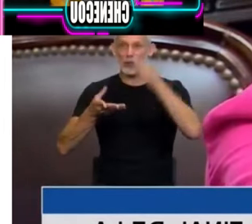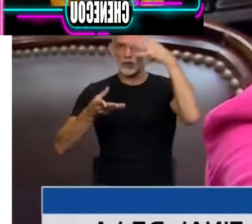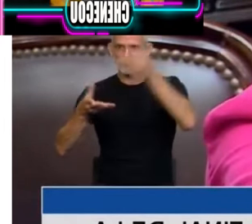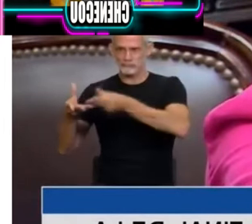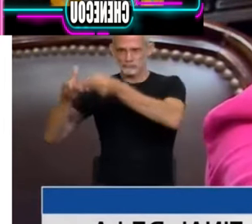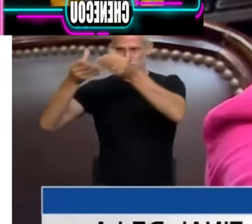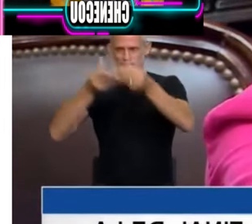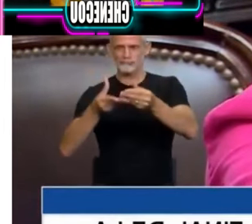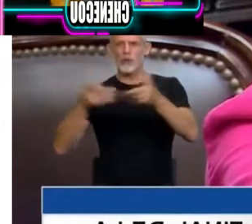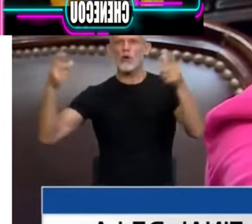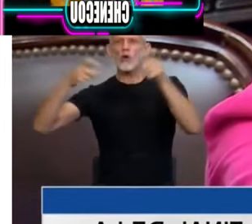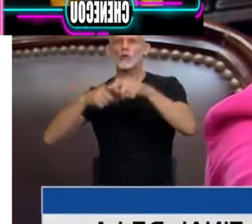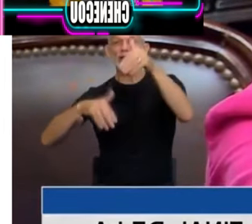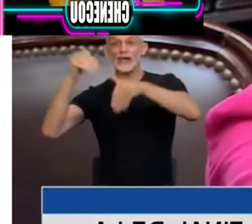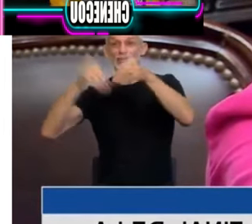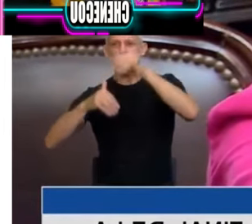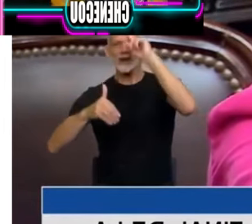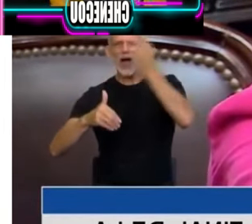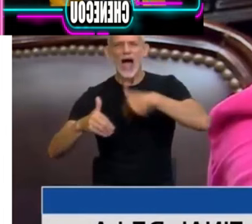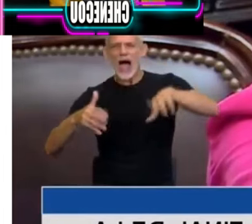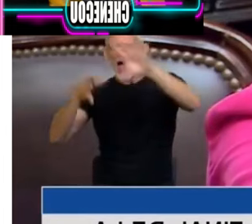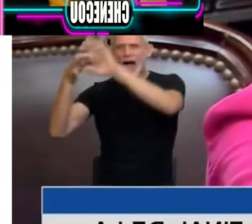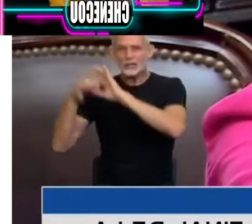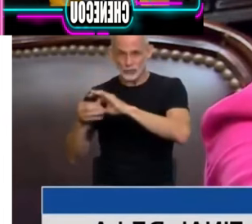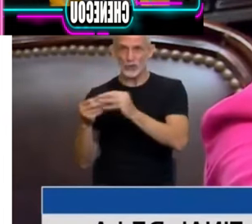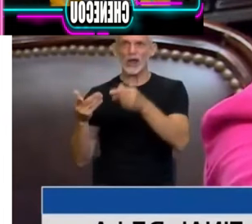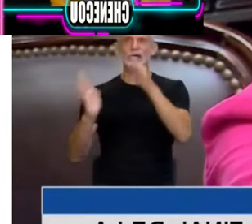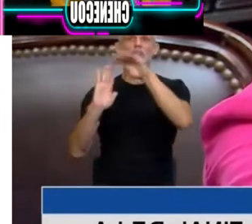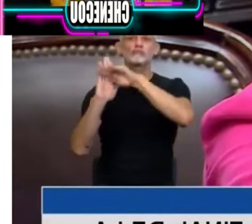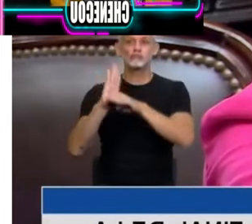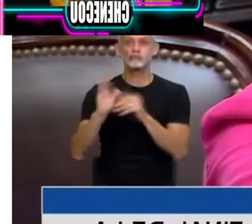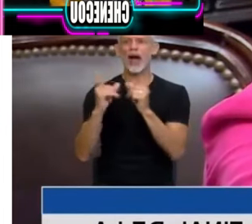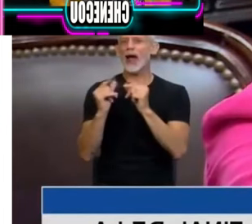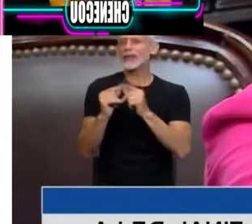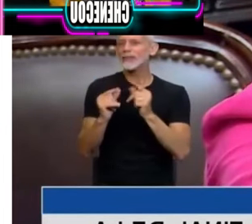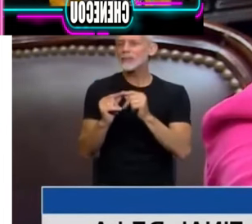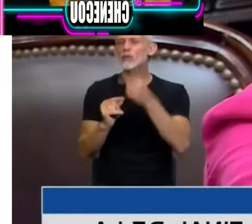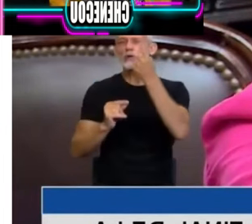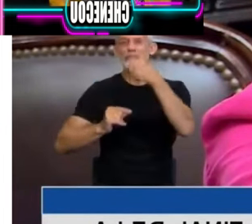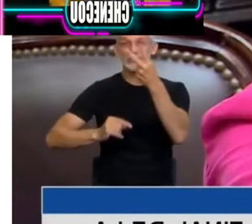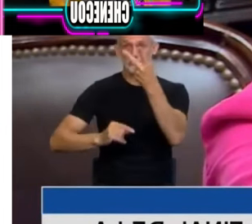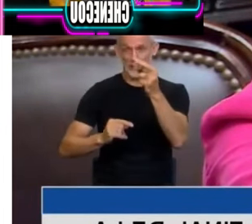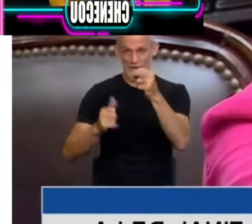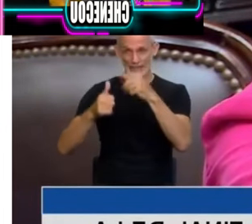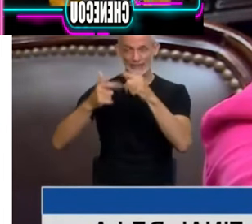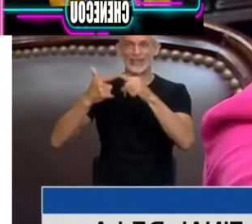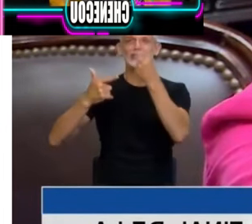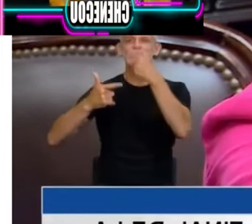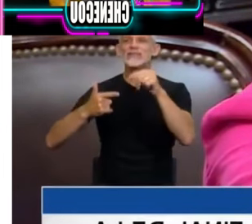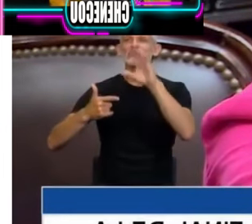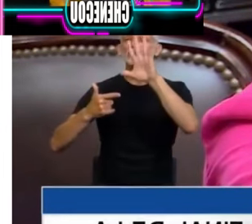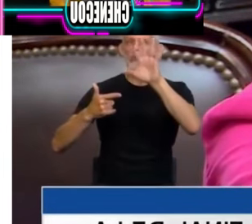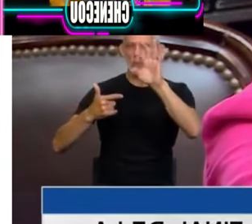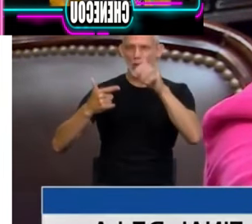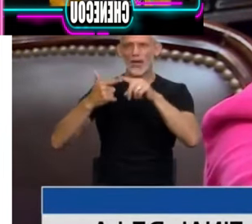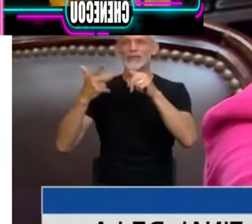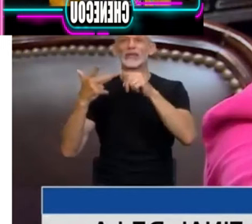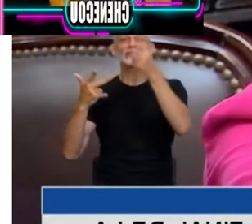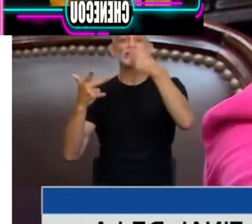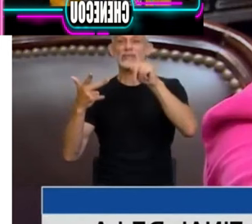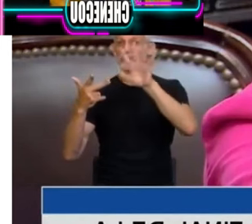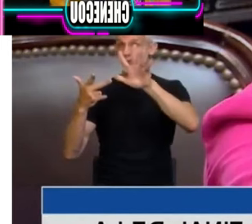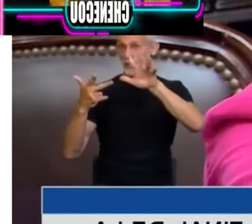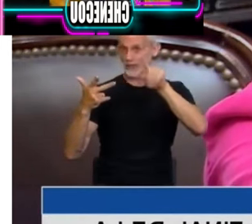Juntas Electorales Nacionales, de conformidad con lo previsto en los artículos 120, 150